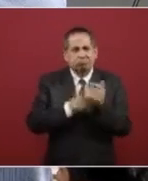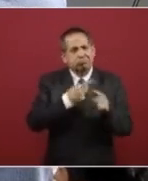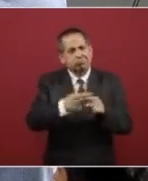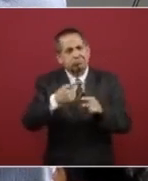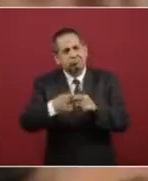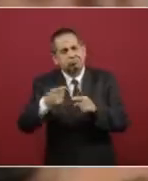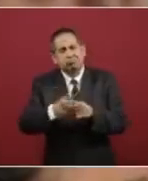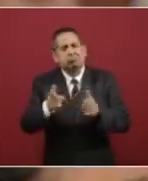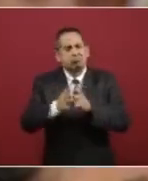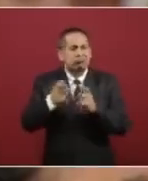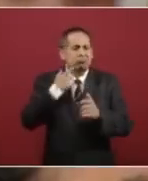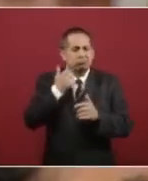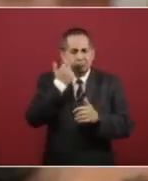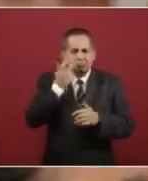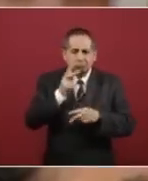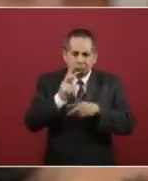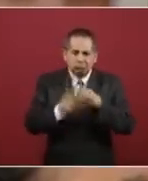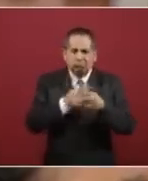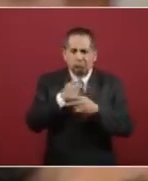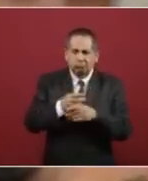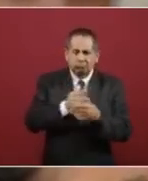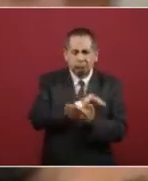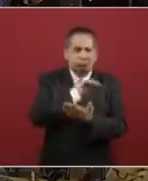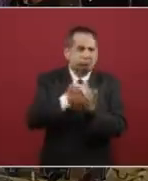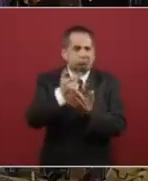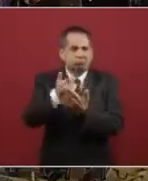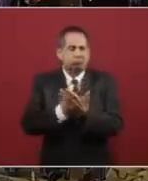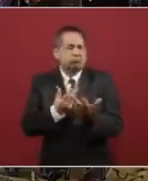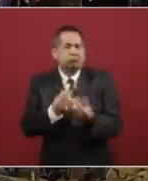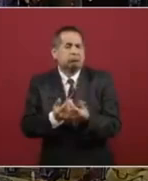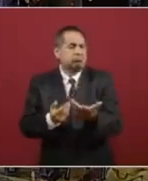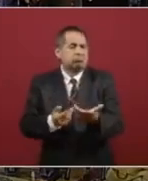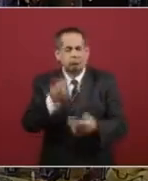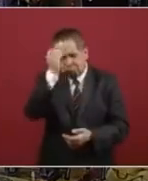quieren estar en el INE?